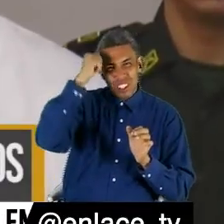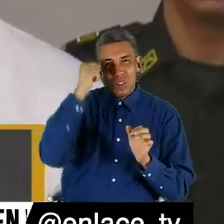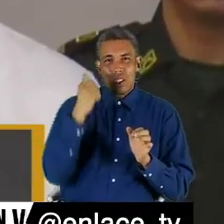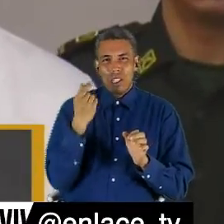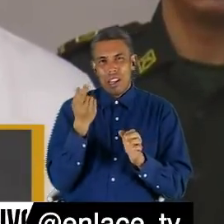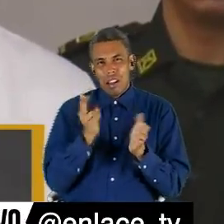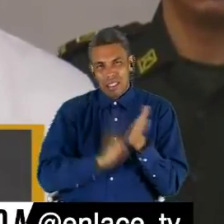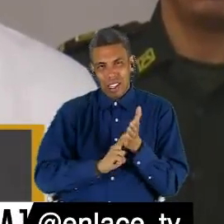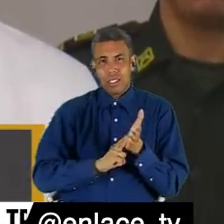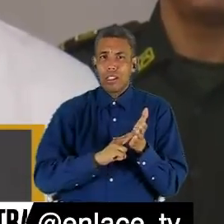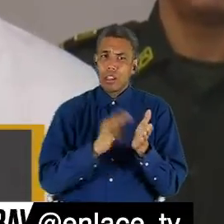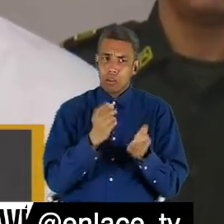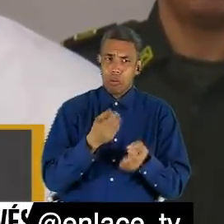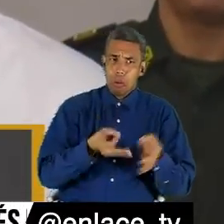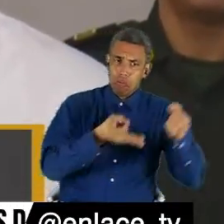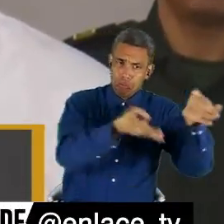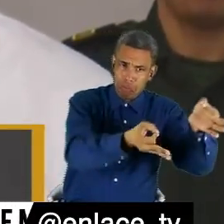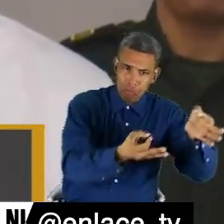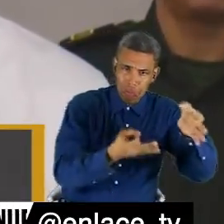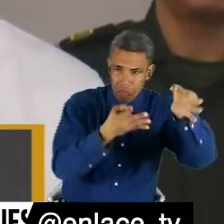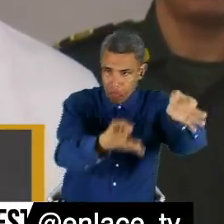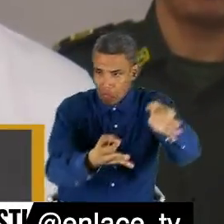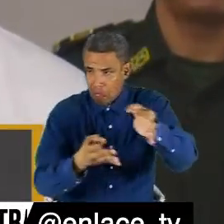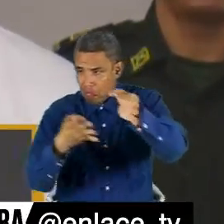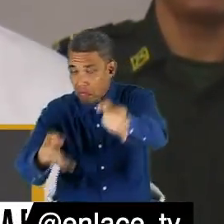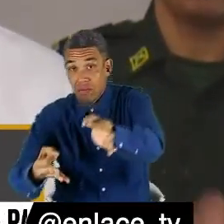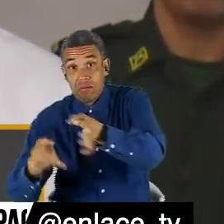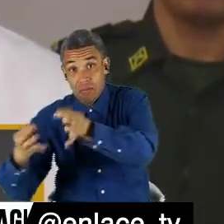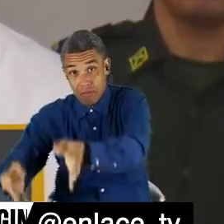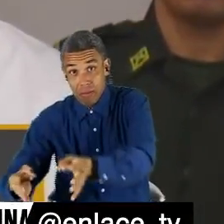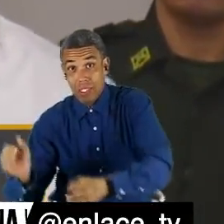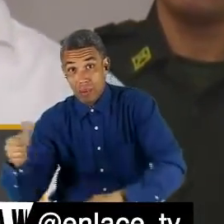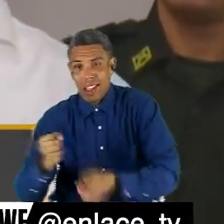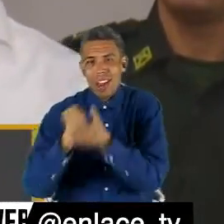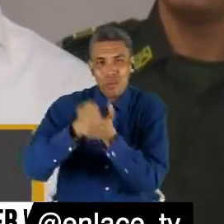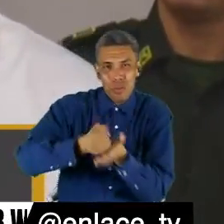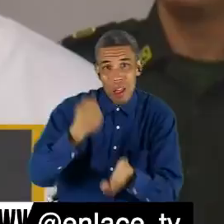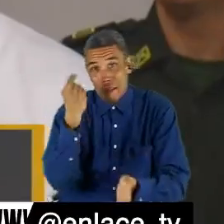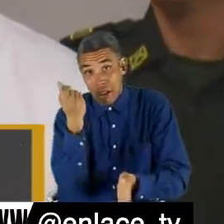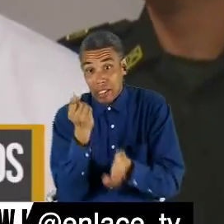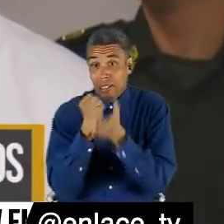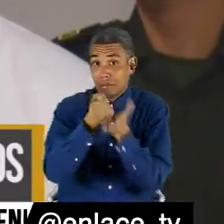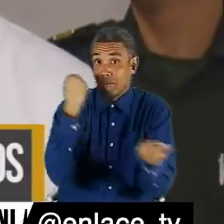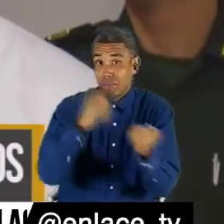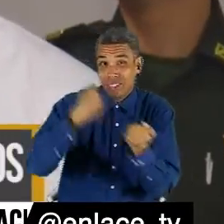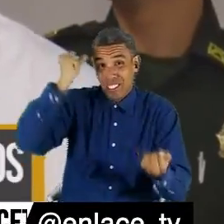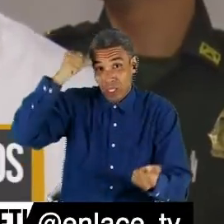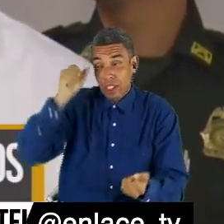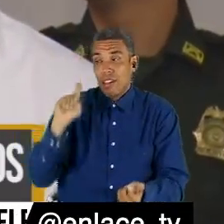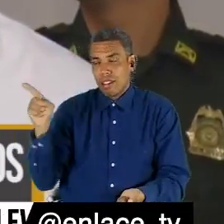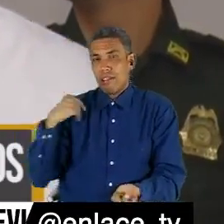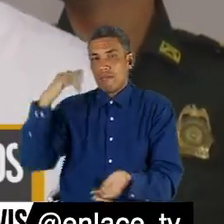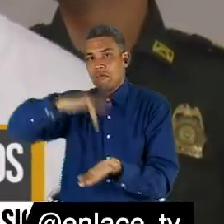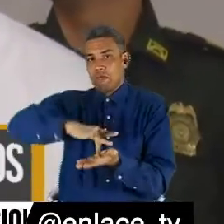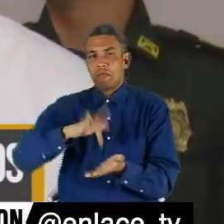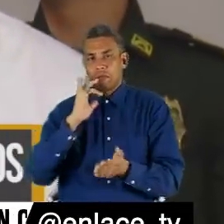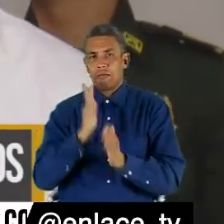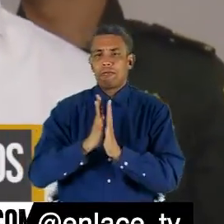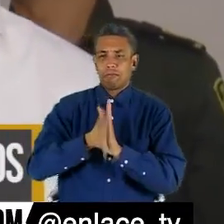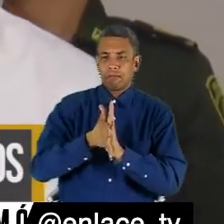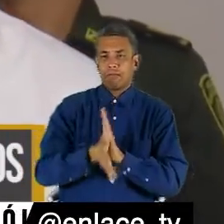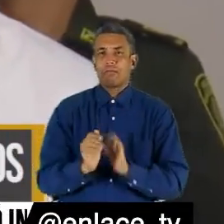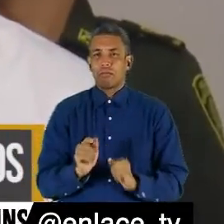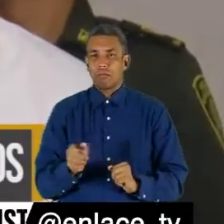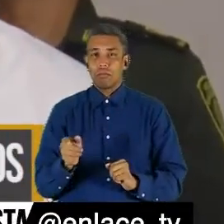una reparación administrativa, una indemnización por parte del Gobierno Nacional en cabeza de la unidad de víctimas. Fuimos